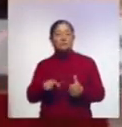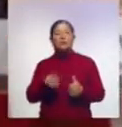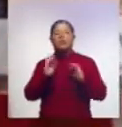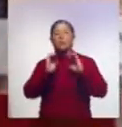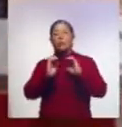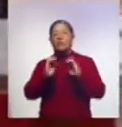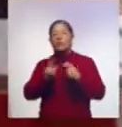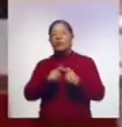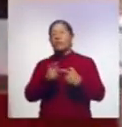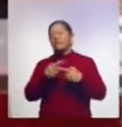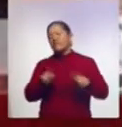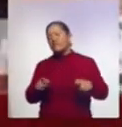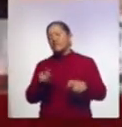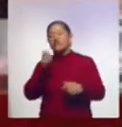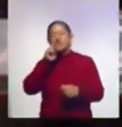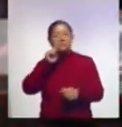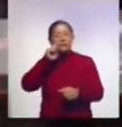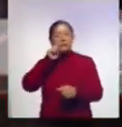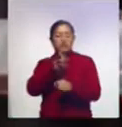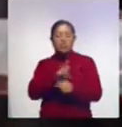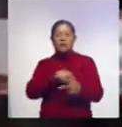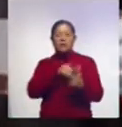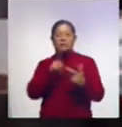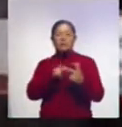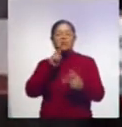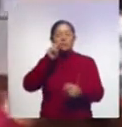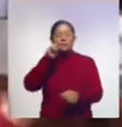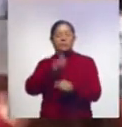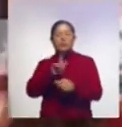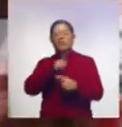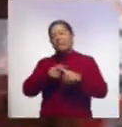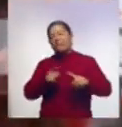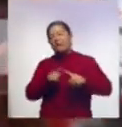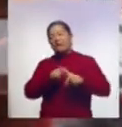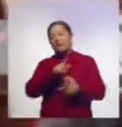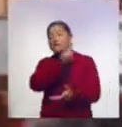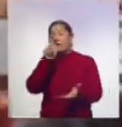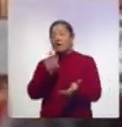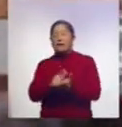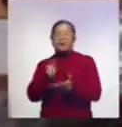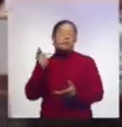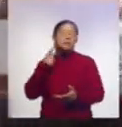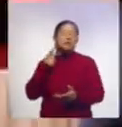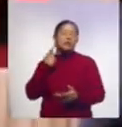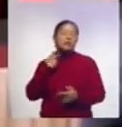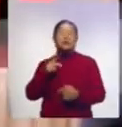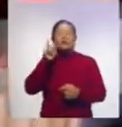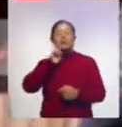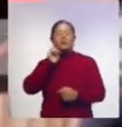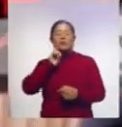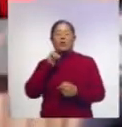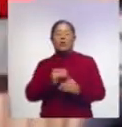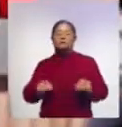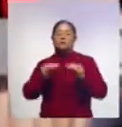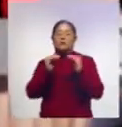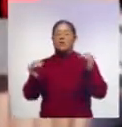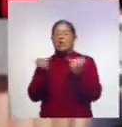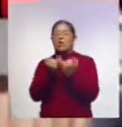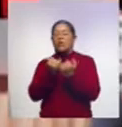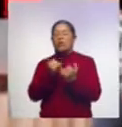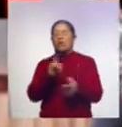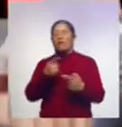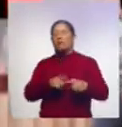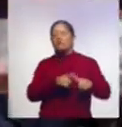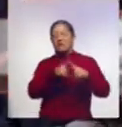y diversidad sexual de leyes a la política pública, las mujeres en la diversidad sexual